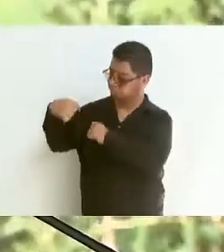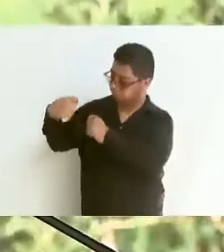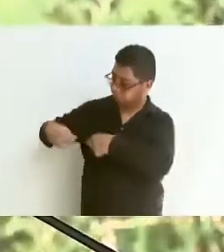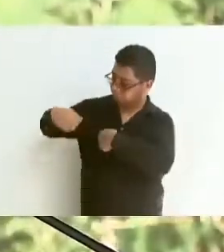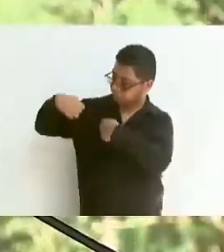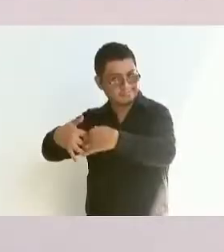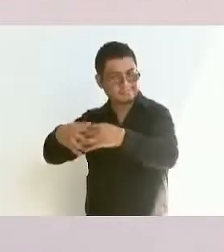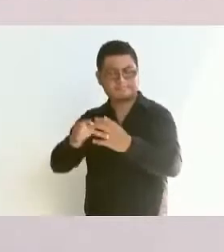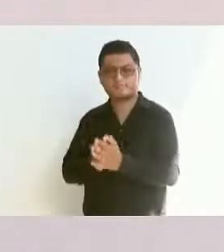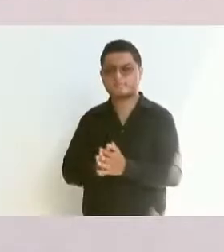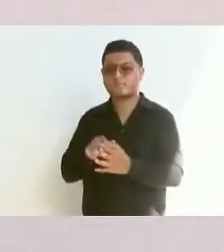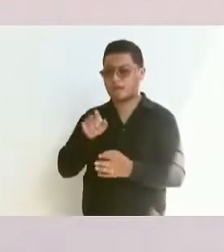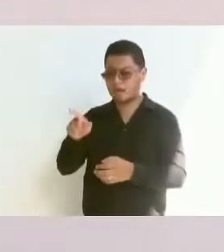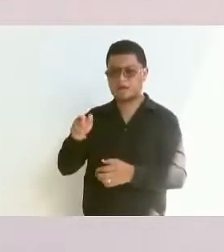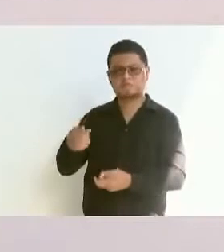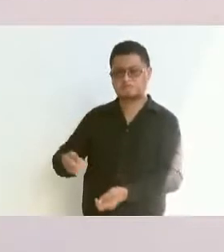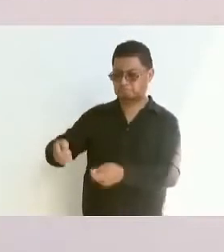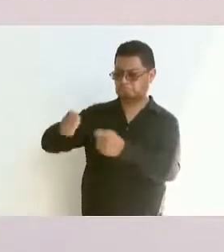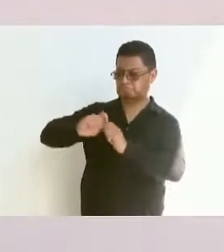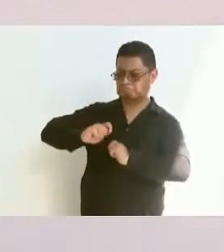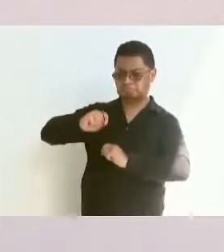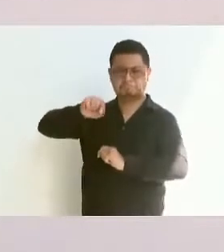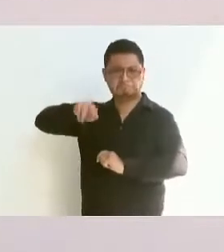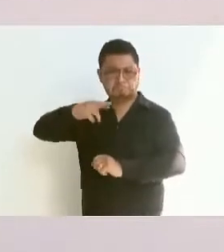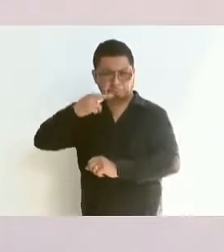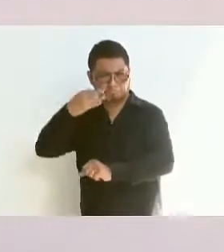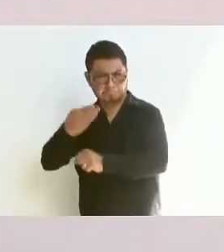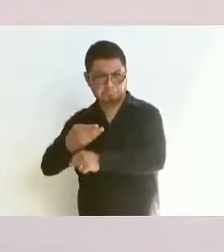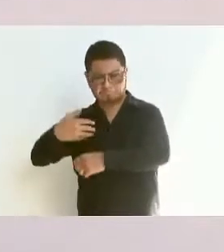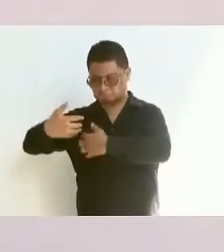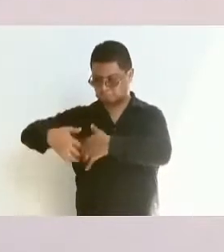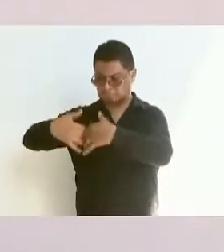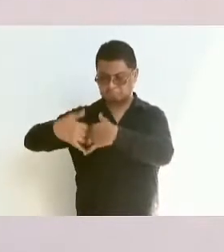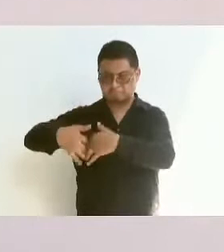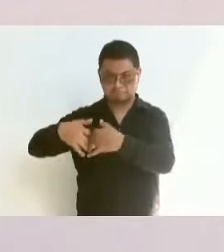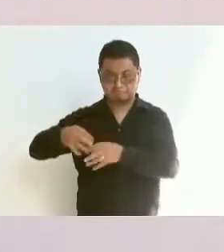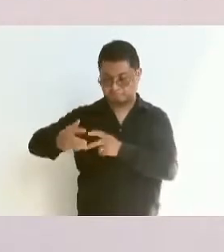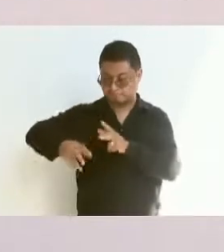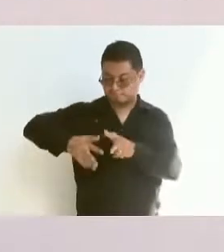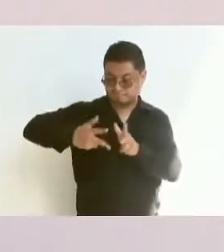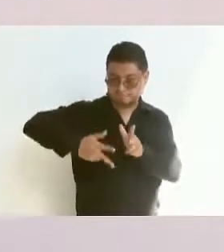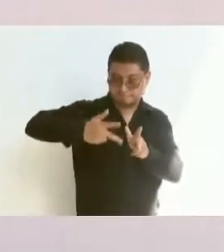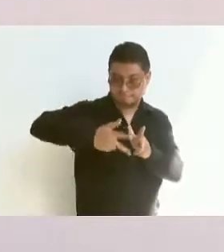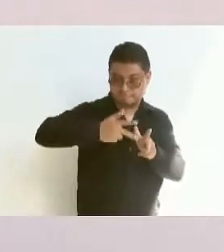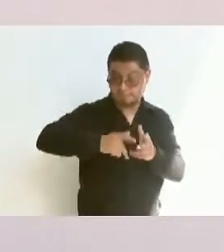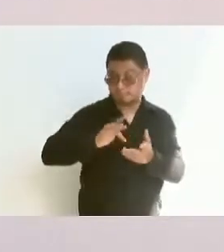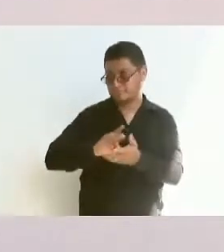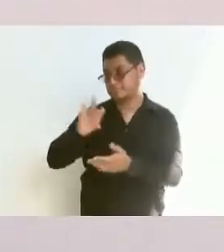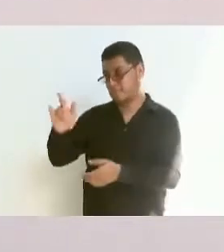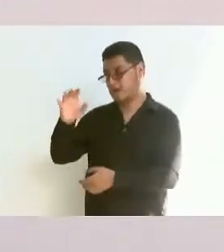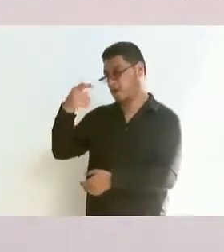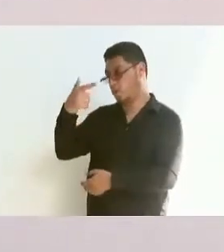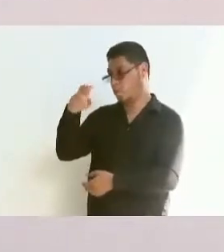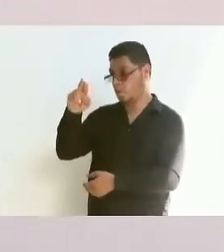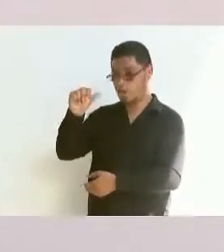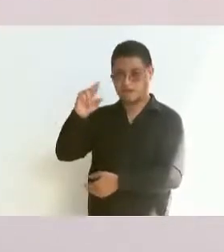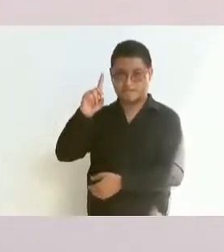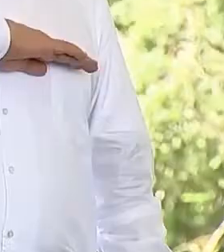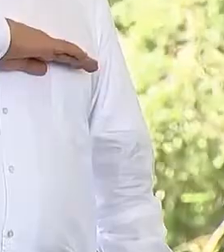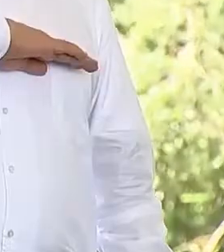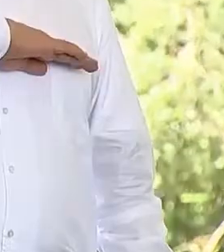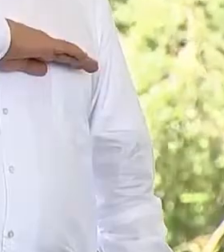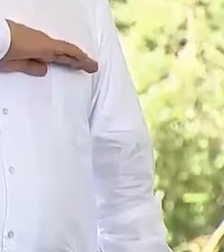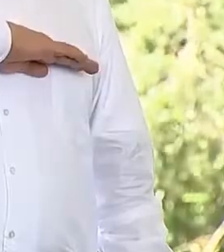maya. El jefe del Ejecutivo Federal adelantó que va a estar realizando giras de supervisión de la obra cada tres